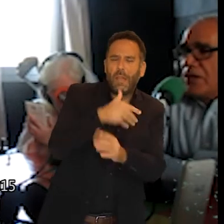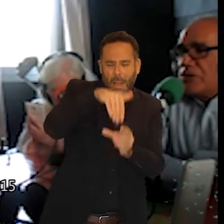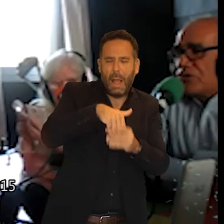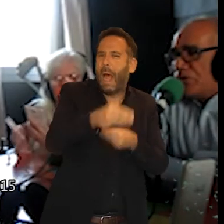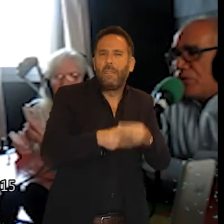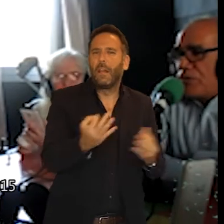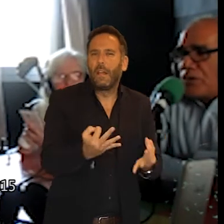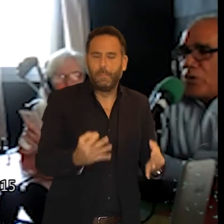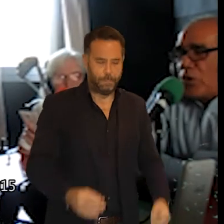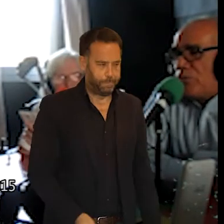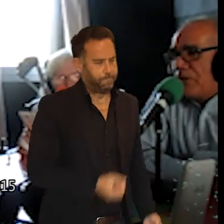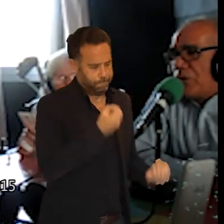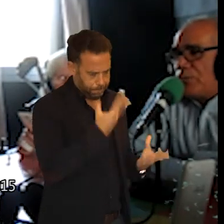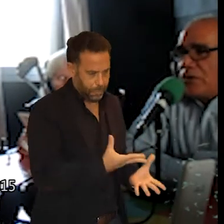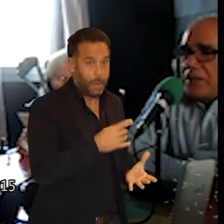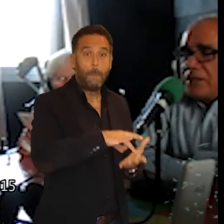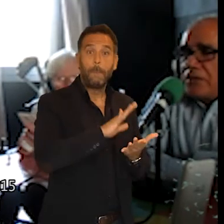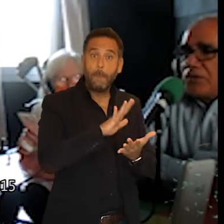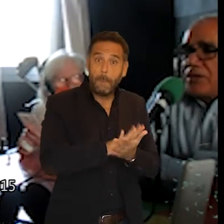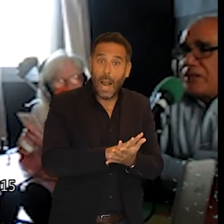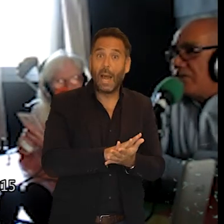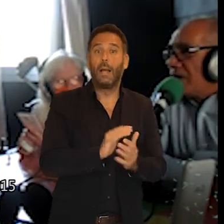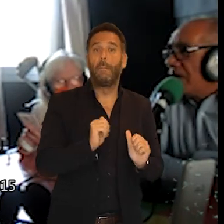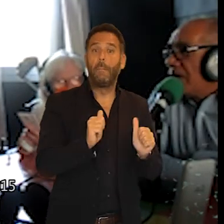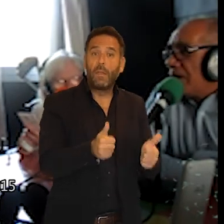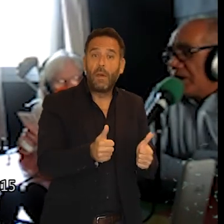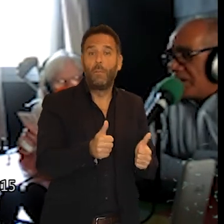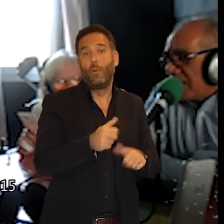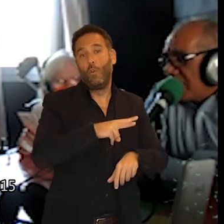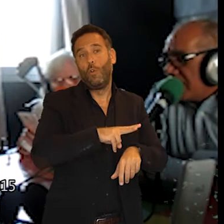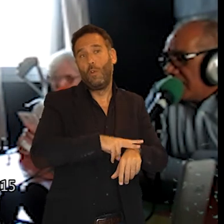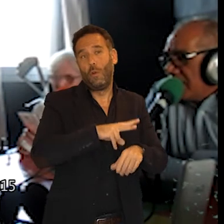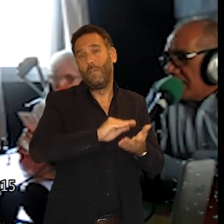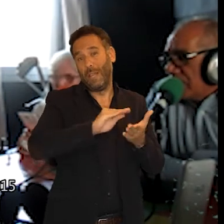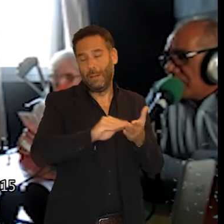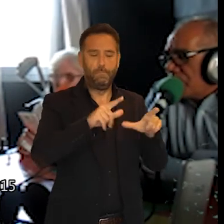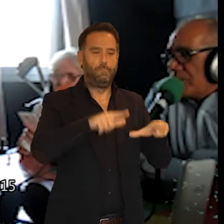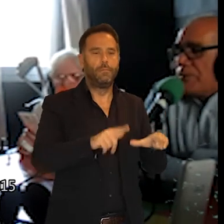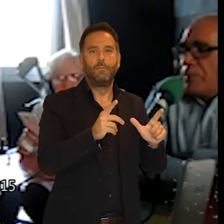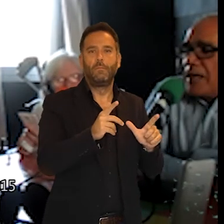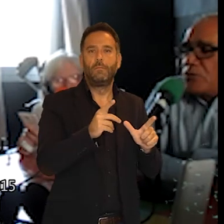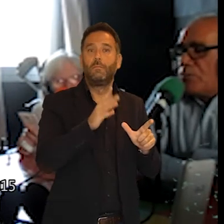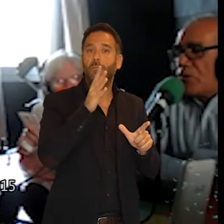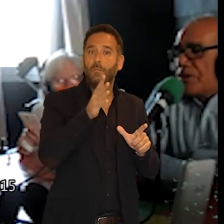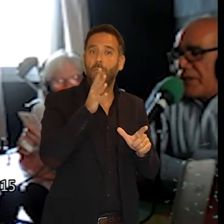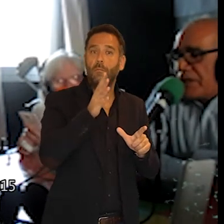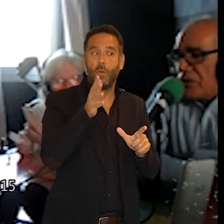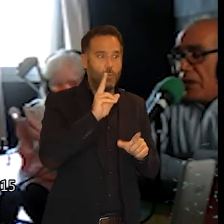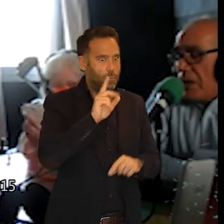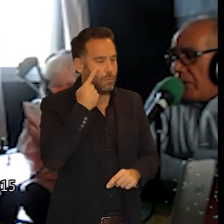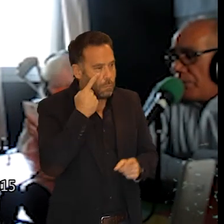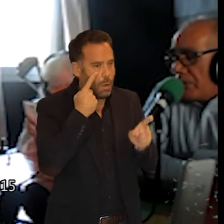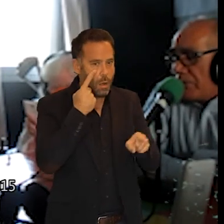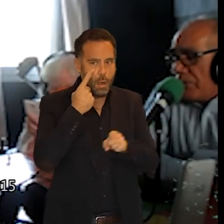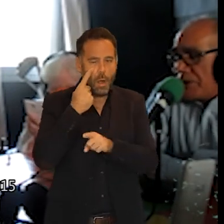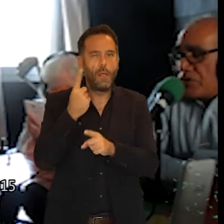allí? Bueno, en Málaga empezamos con una sede donde, a raíz de una detección de necesidades, pues empezamos